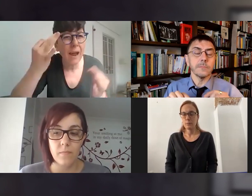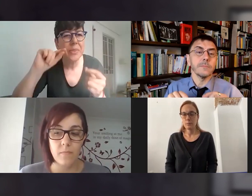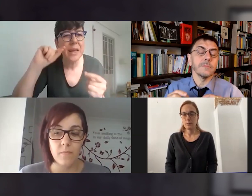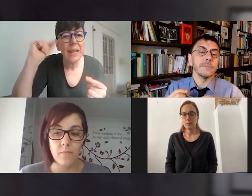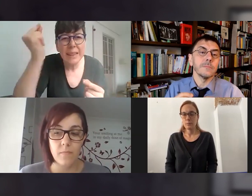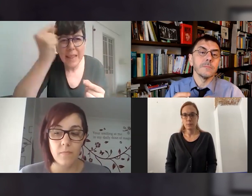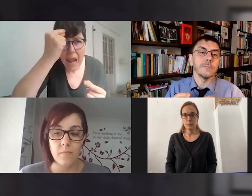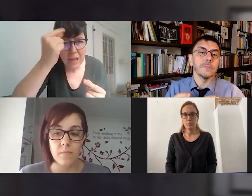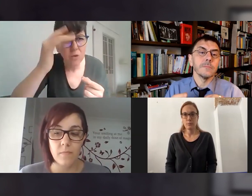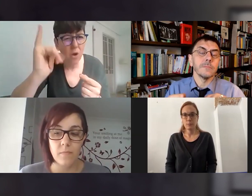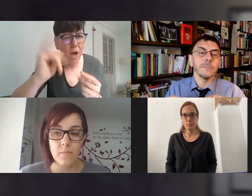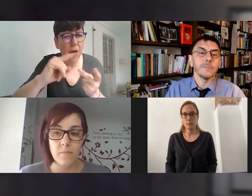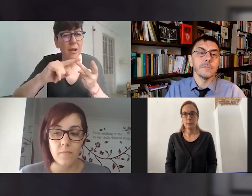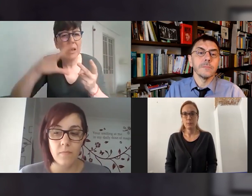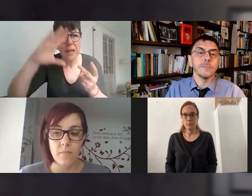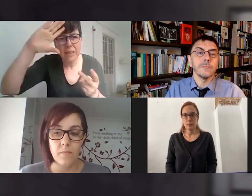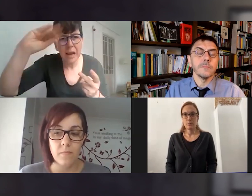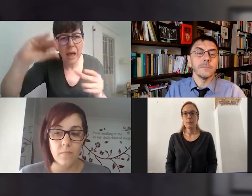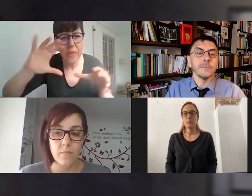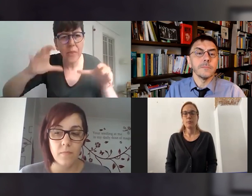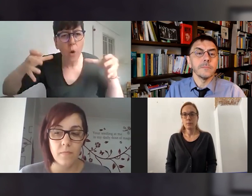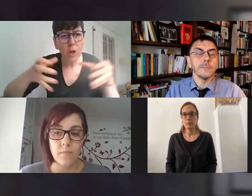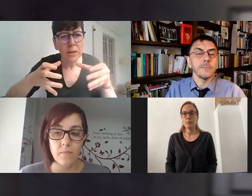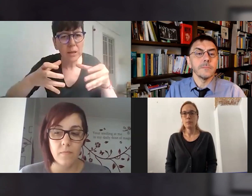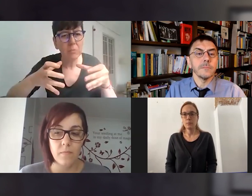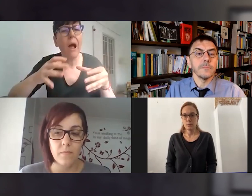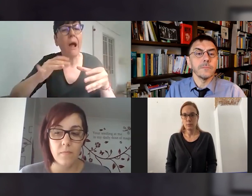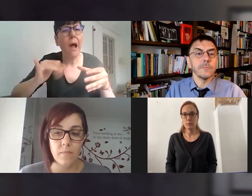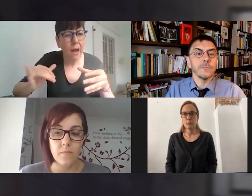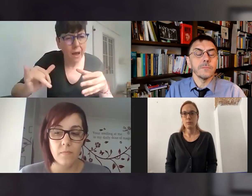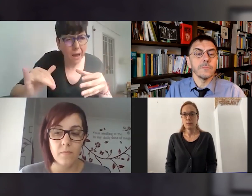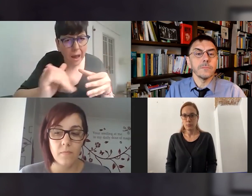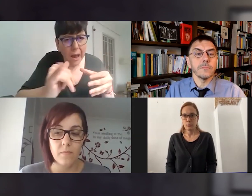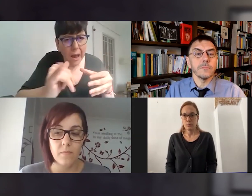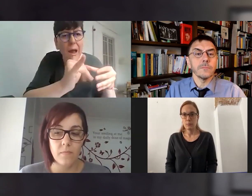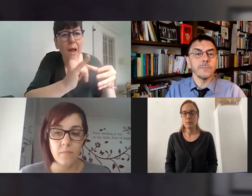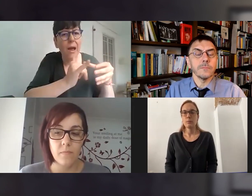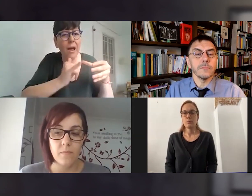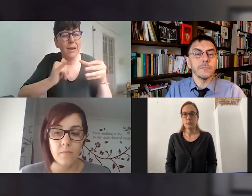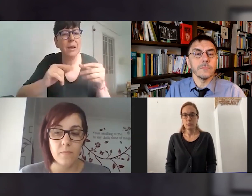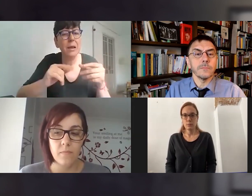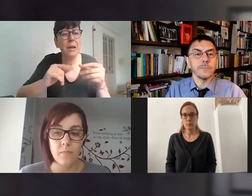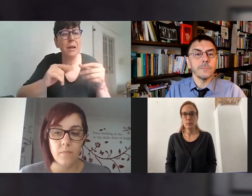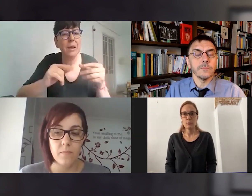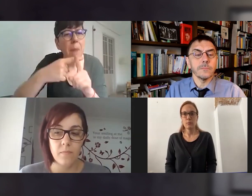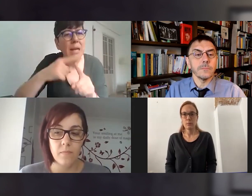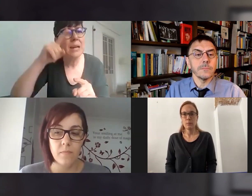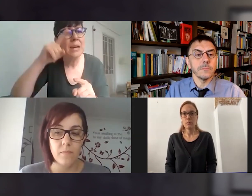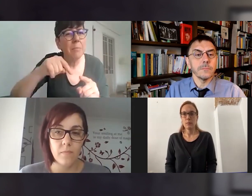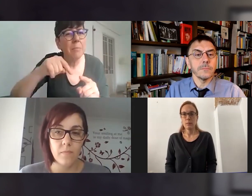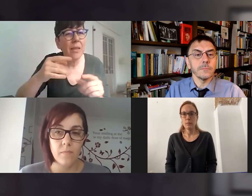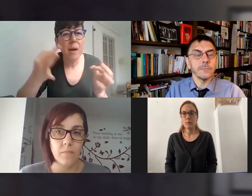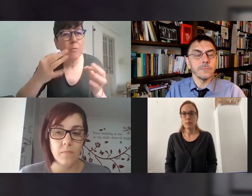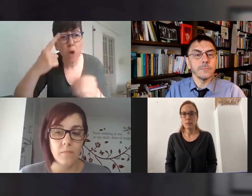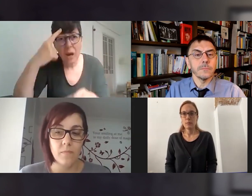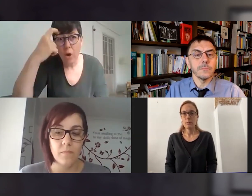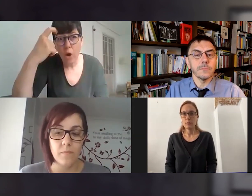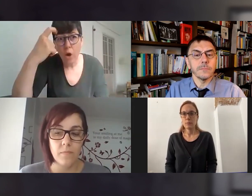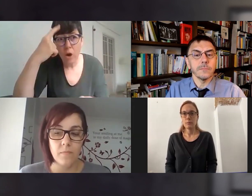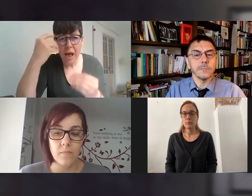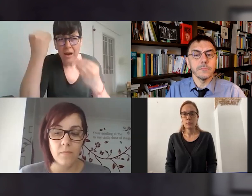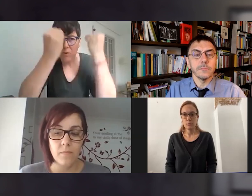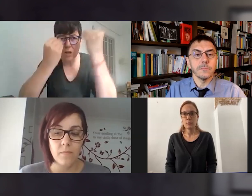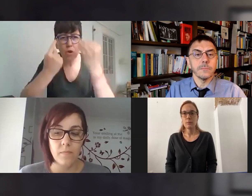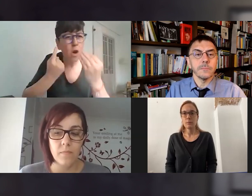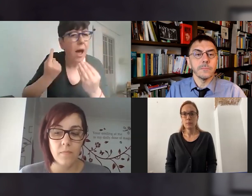a la parte de abajo, a la ciudadanía. Hay mucho talento, hay mucha inteligencia colectiva, hay. Y